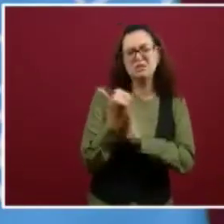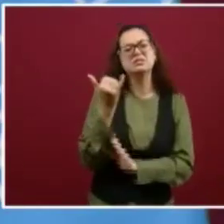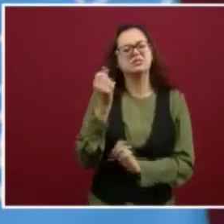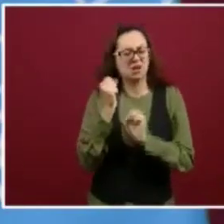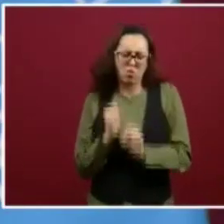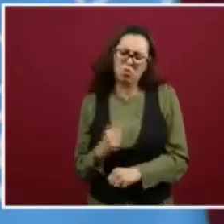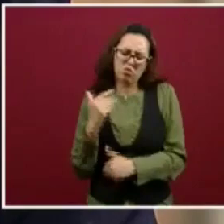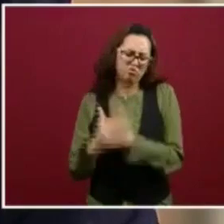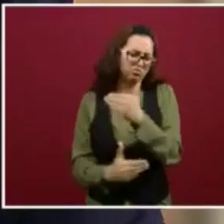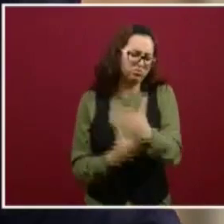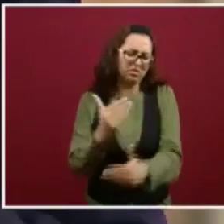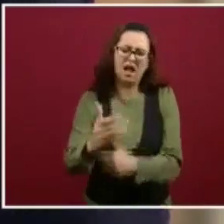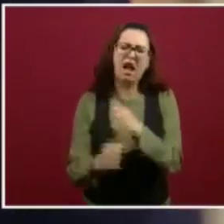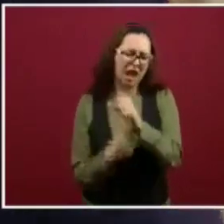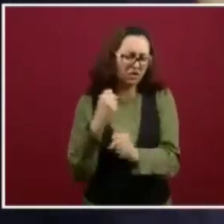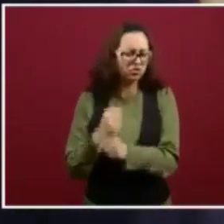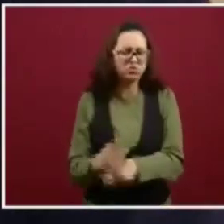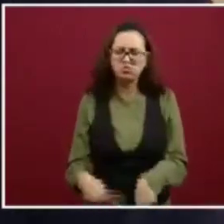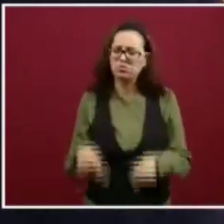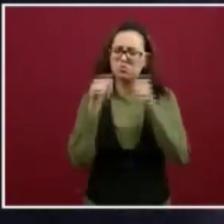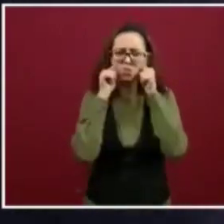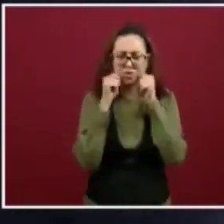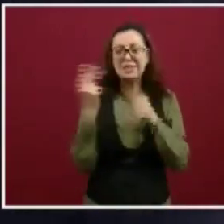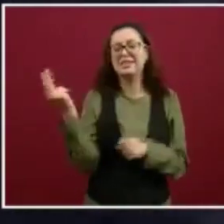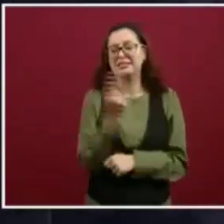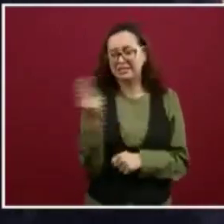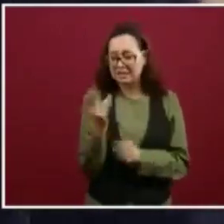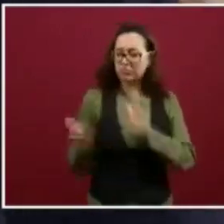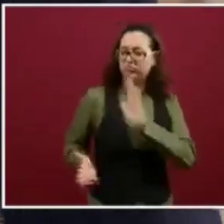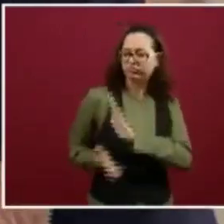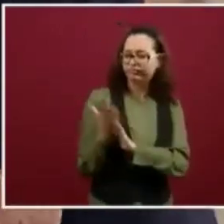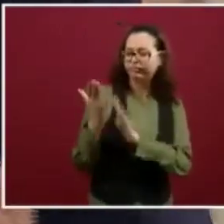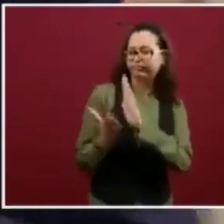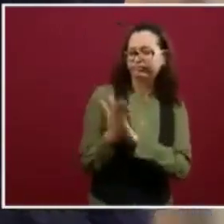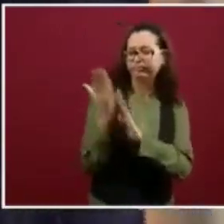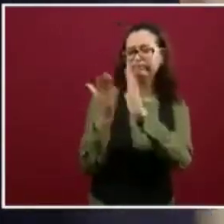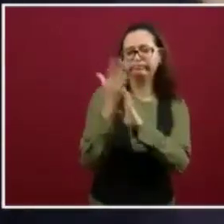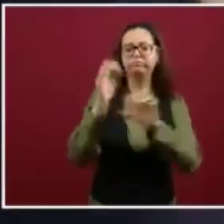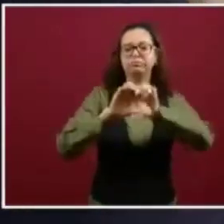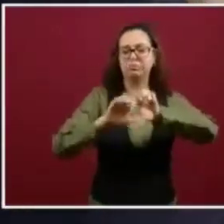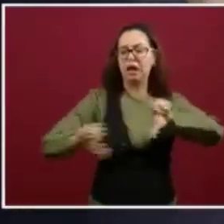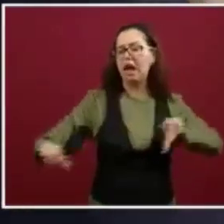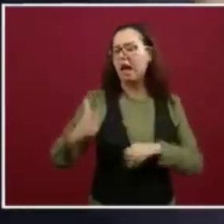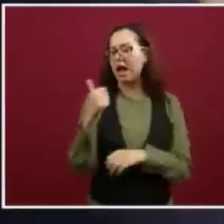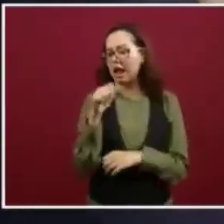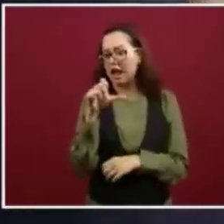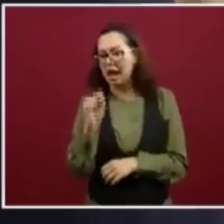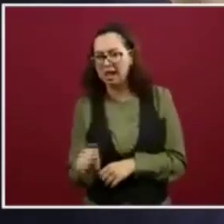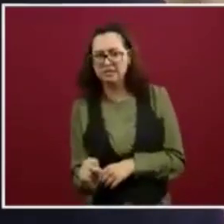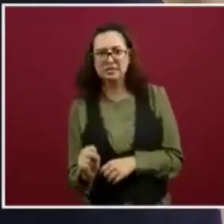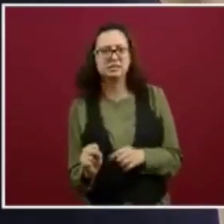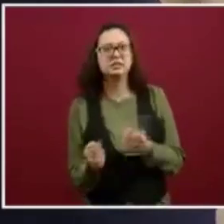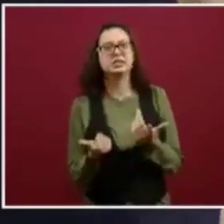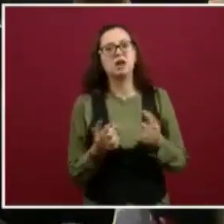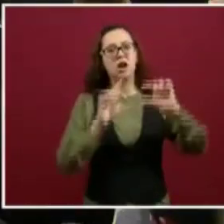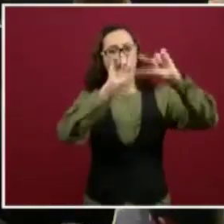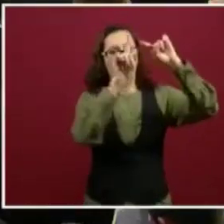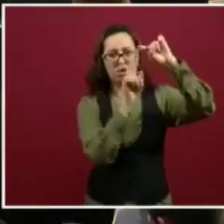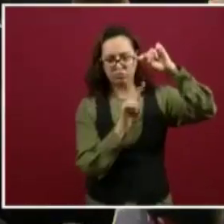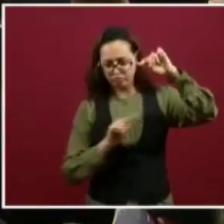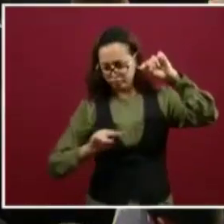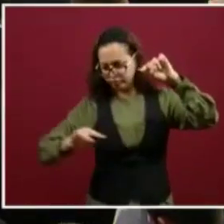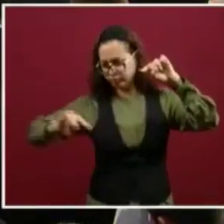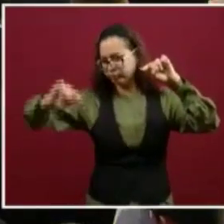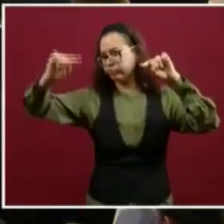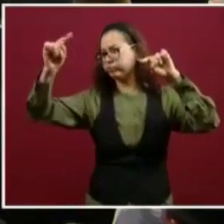seguramente, pero hay que hacerlo porque eso va a ayudar mucho. Y esta ruta de gasoducto que conecte el Golfo con el Pacífico y de